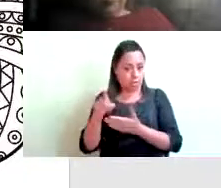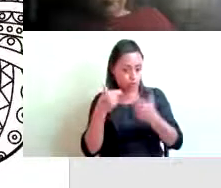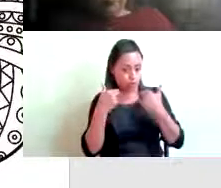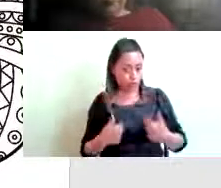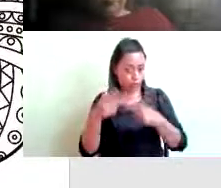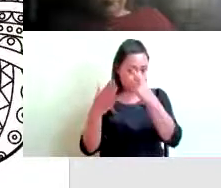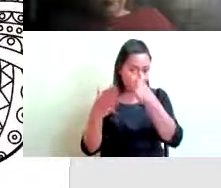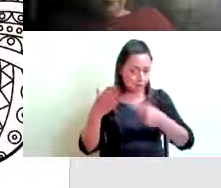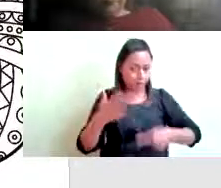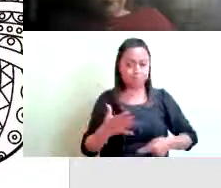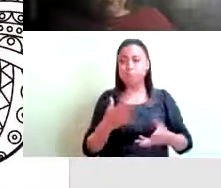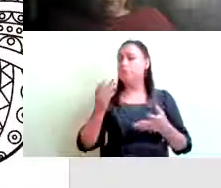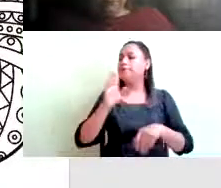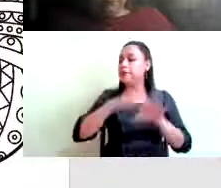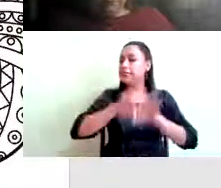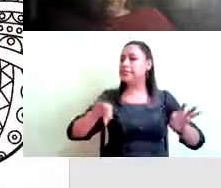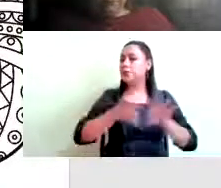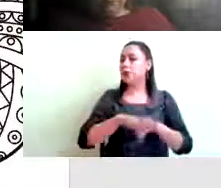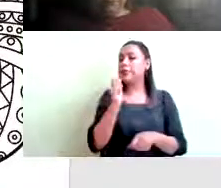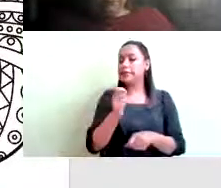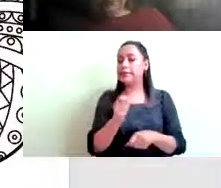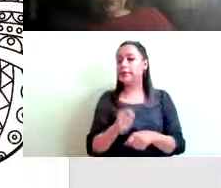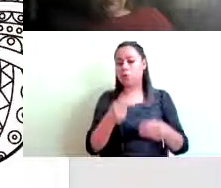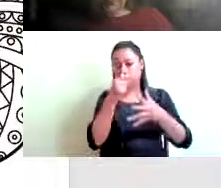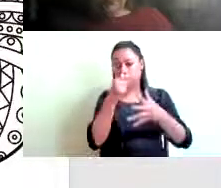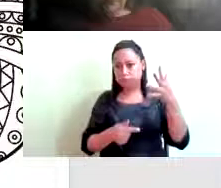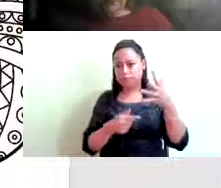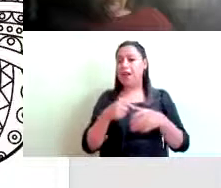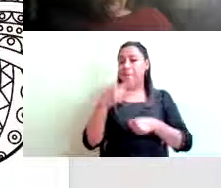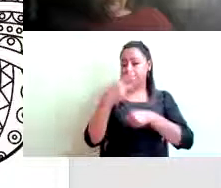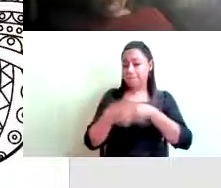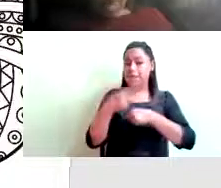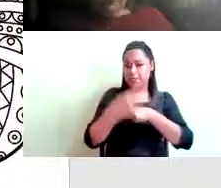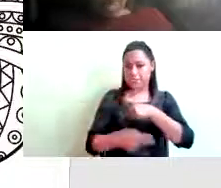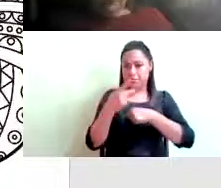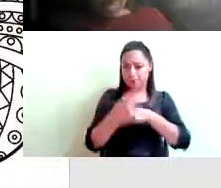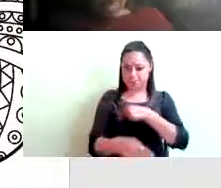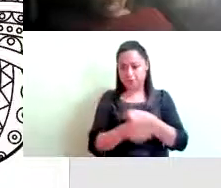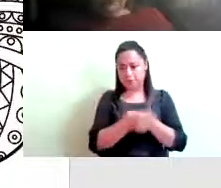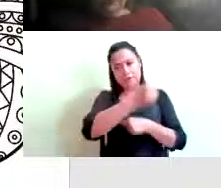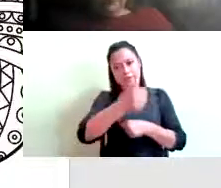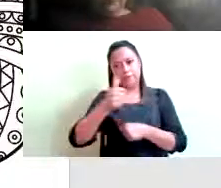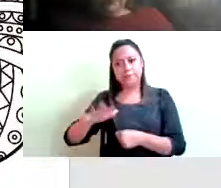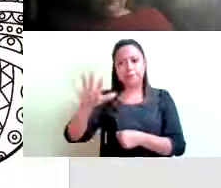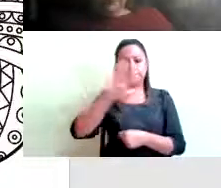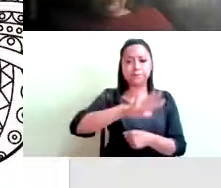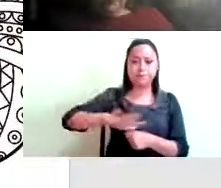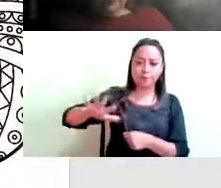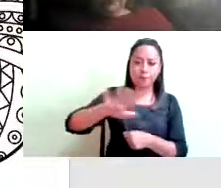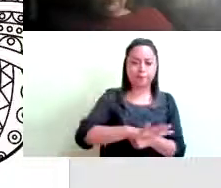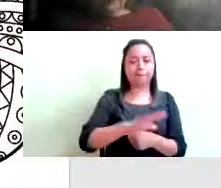todo, y muy importante, conforme a criterios de vulnerabilidad también de cada una de las zonas a